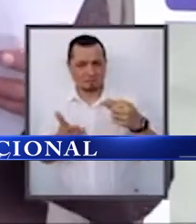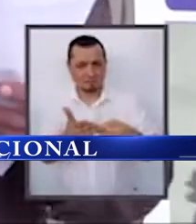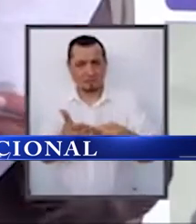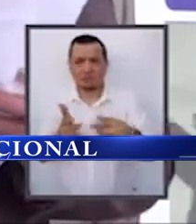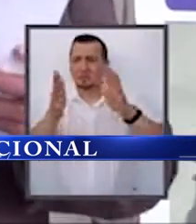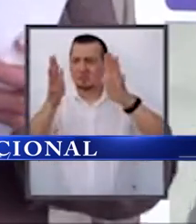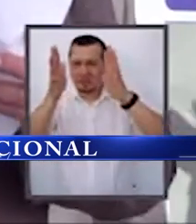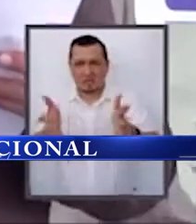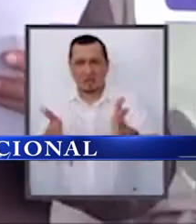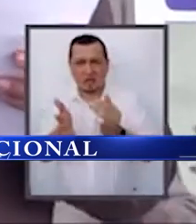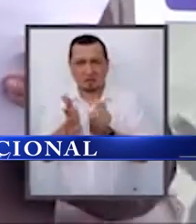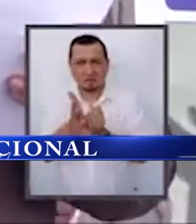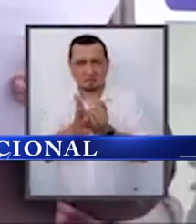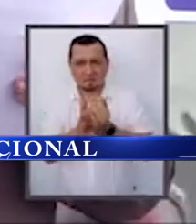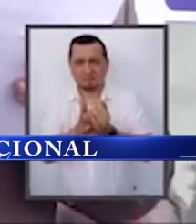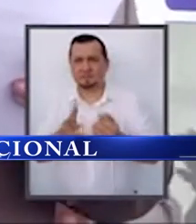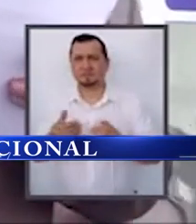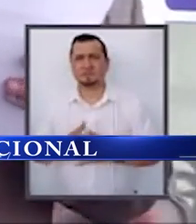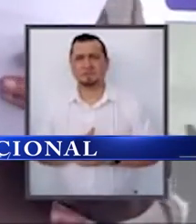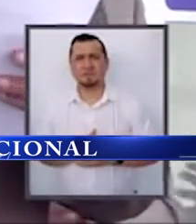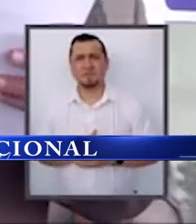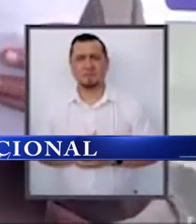basificar a los primeros